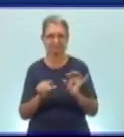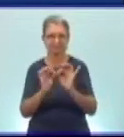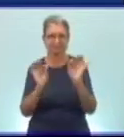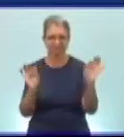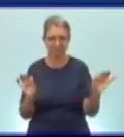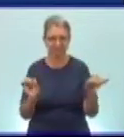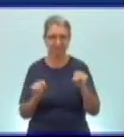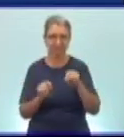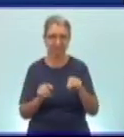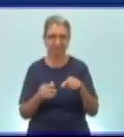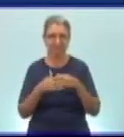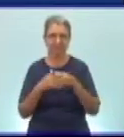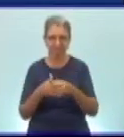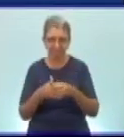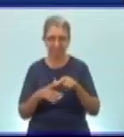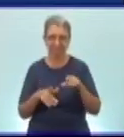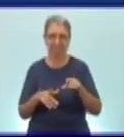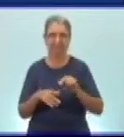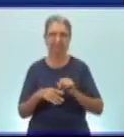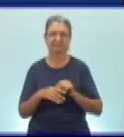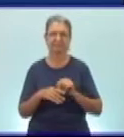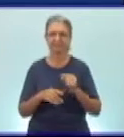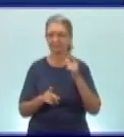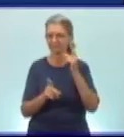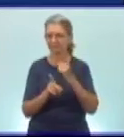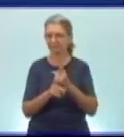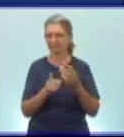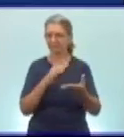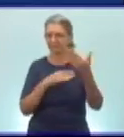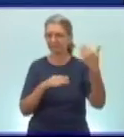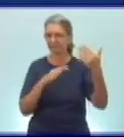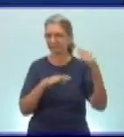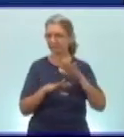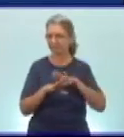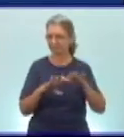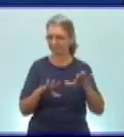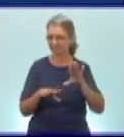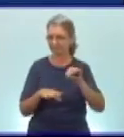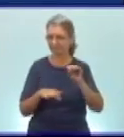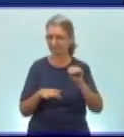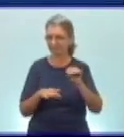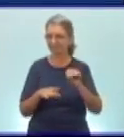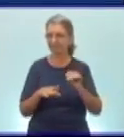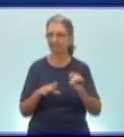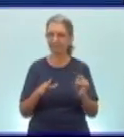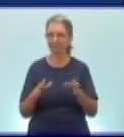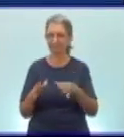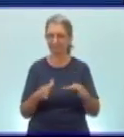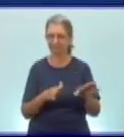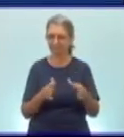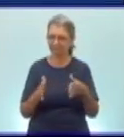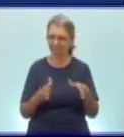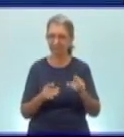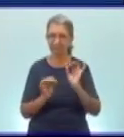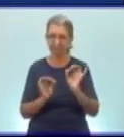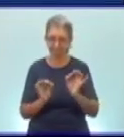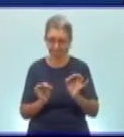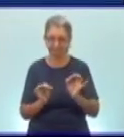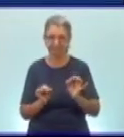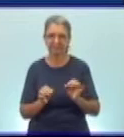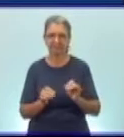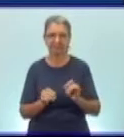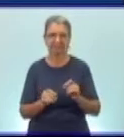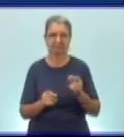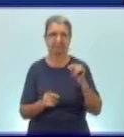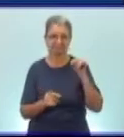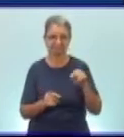vista dinámico. Recuérdense que en el encuentro anterior estuvimos hablando desde el punto de vista cinemático, algunas indicaciones, y bueno,